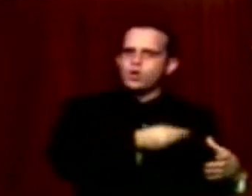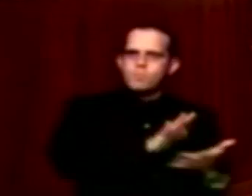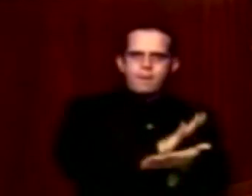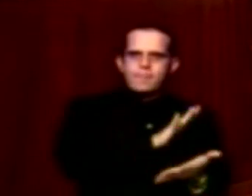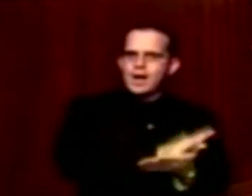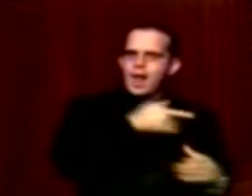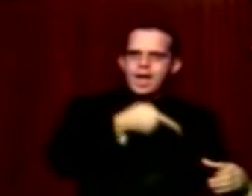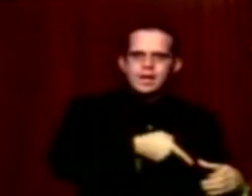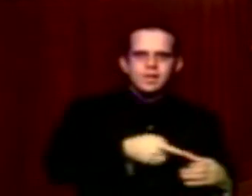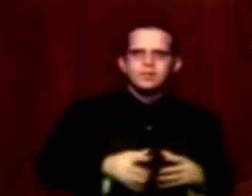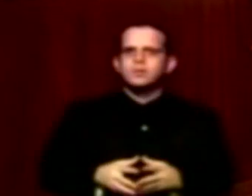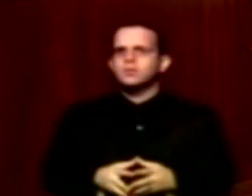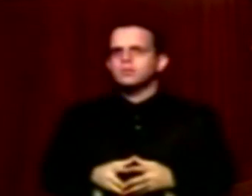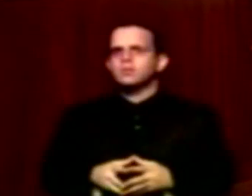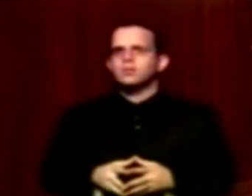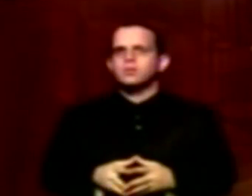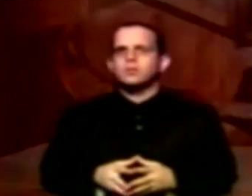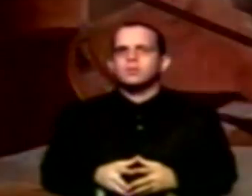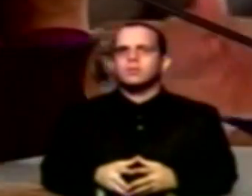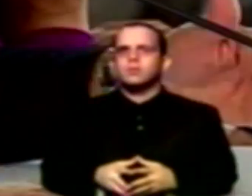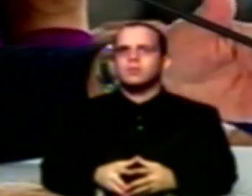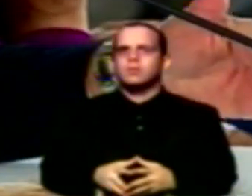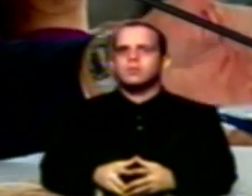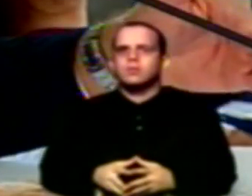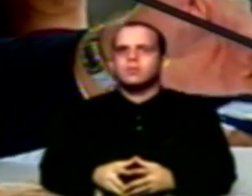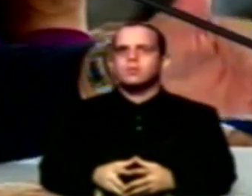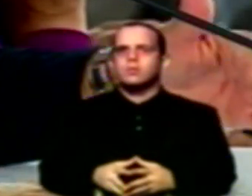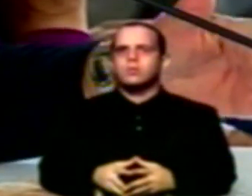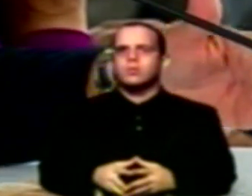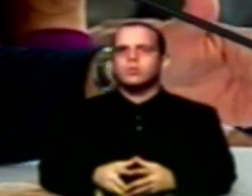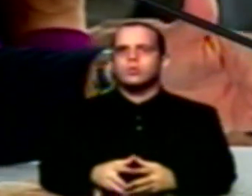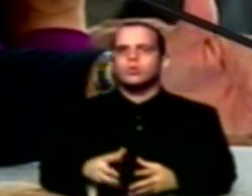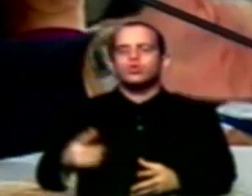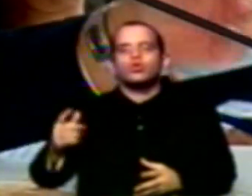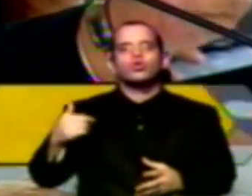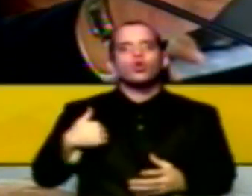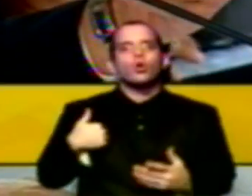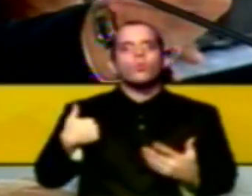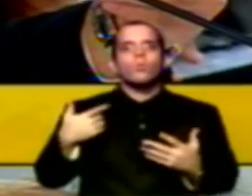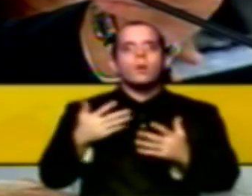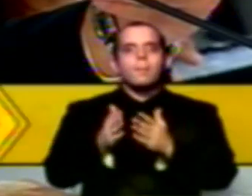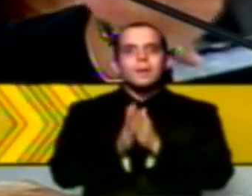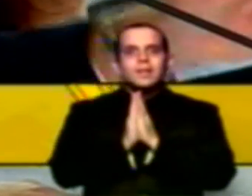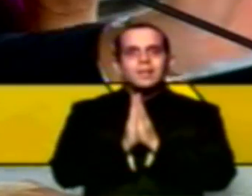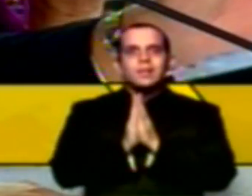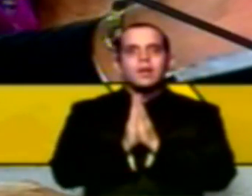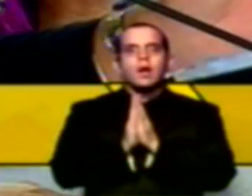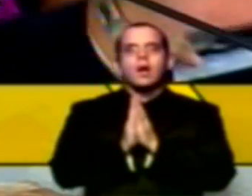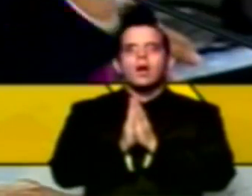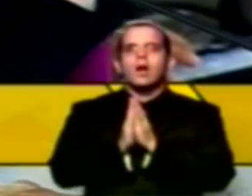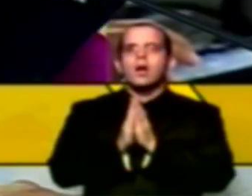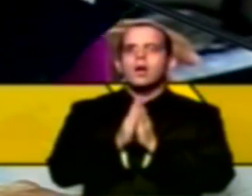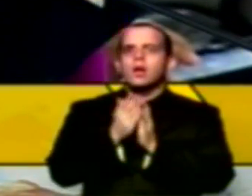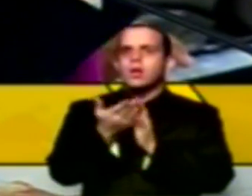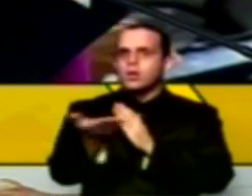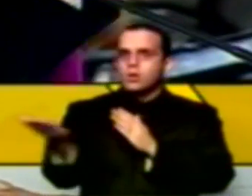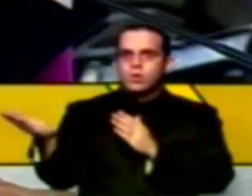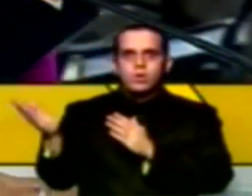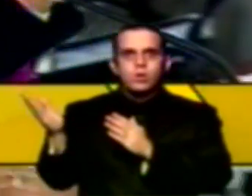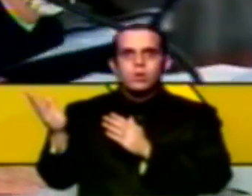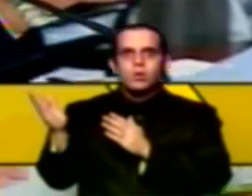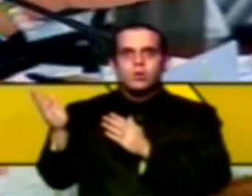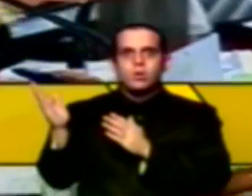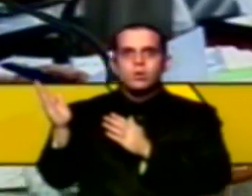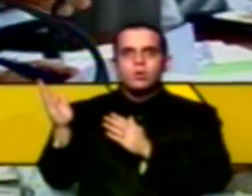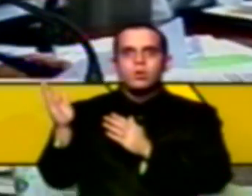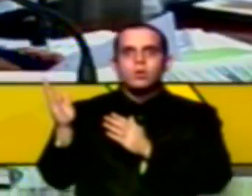disposición de resolver. No al lugar. Nosotros, le voy a pedir a los compañeros que le voy a dar el tiempo que quieran, hacer comentarios detrás de mí, no me